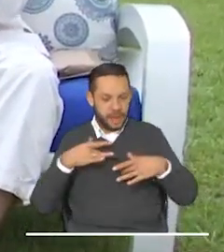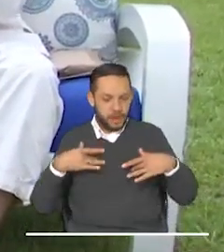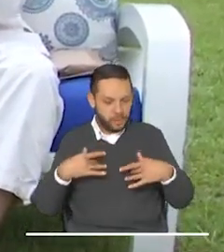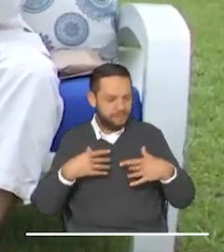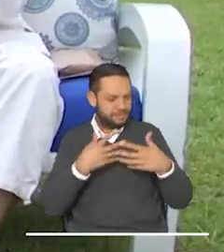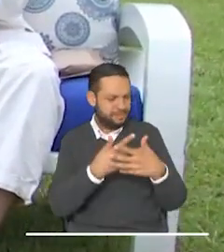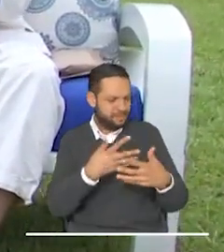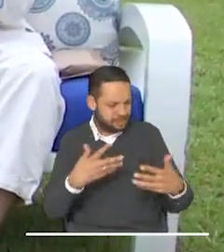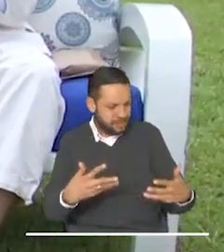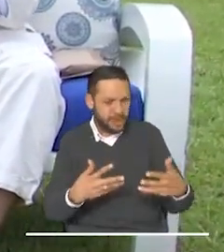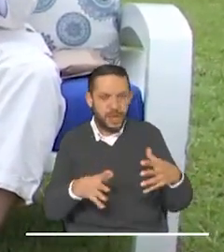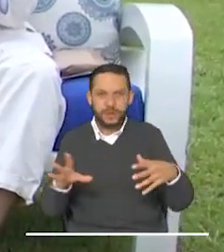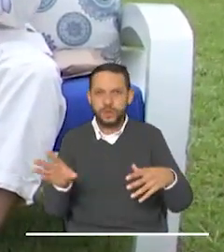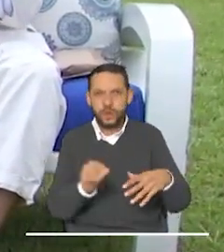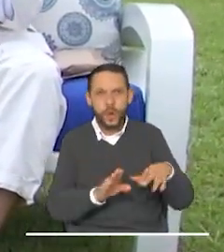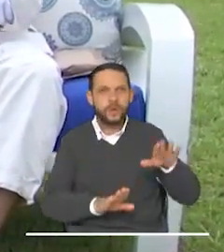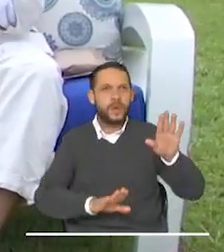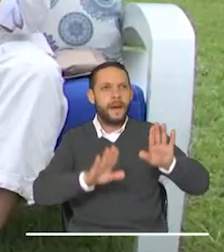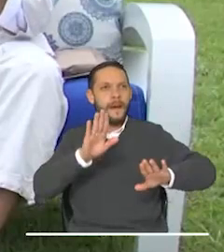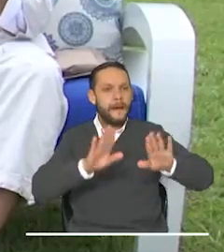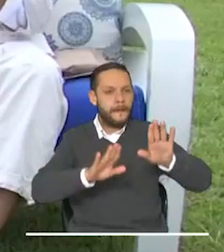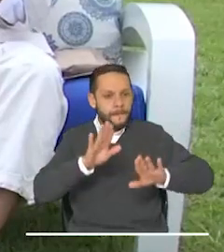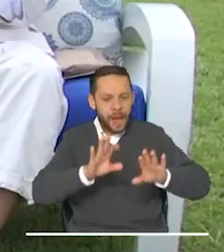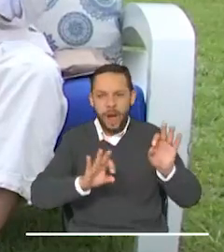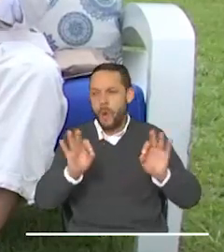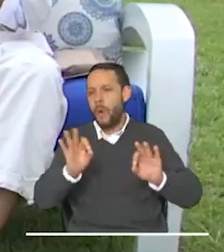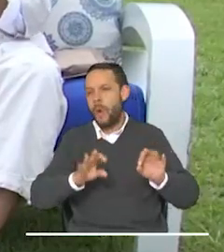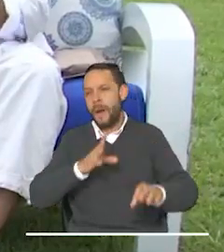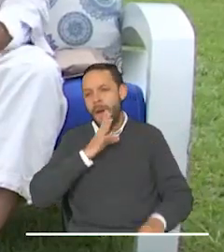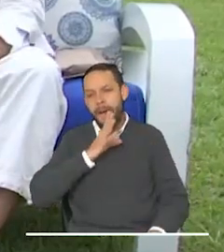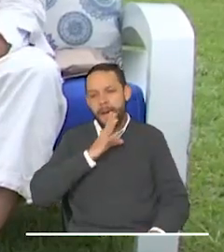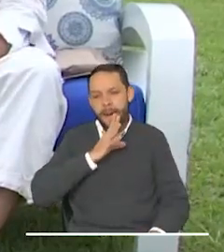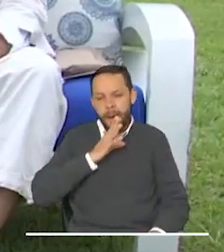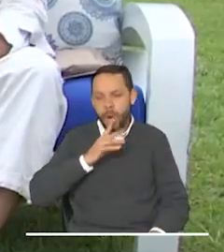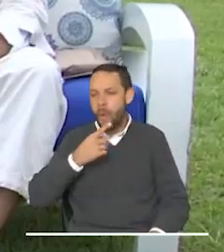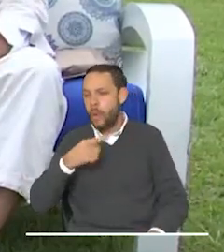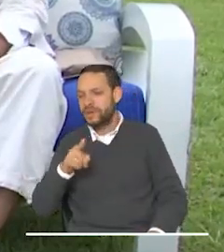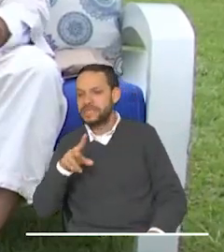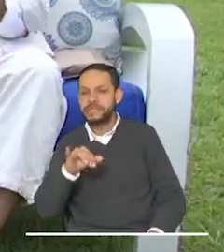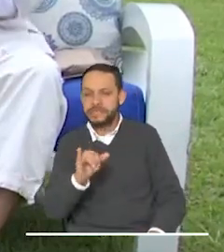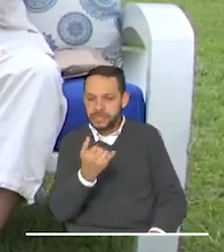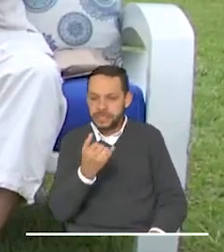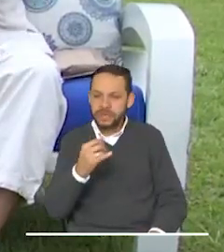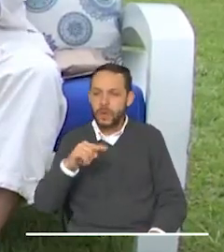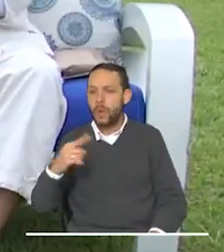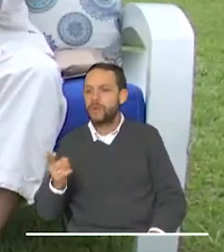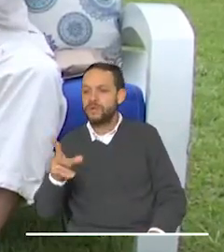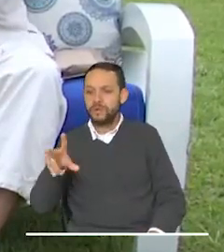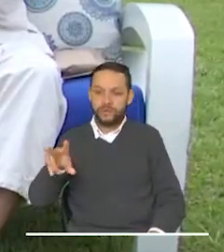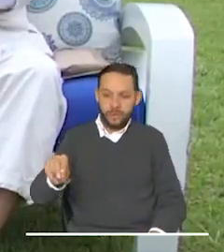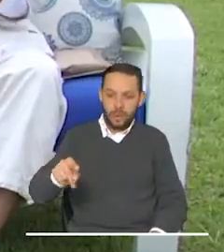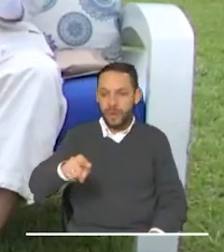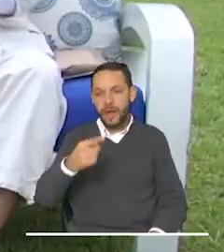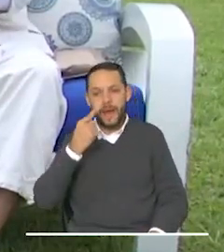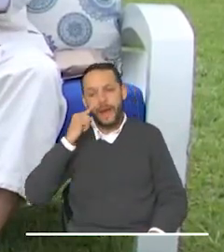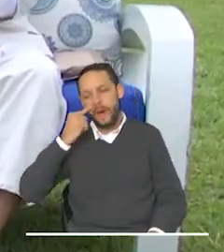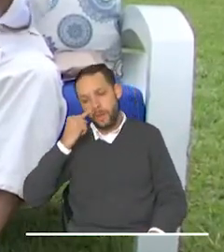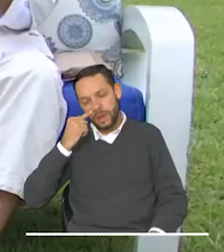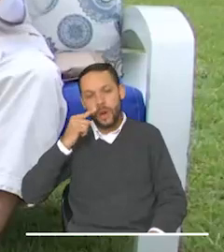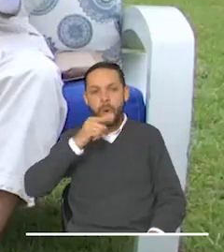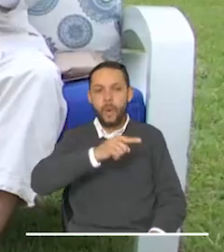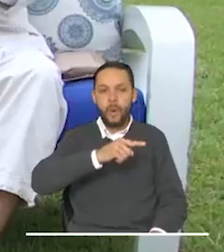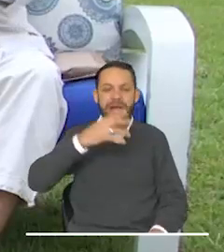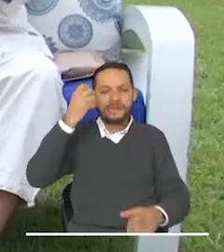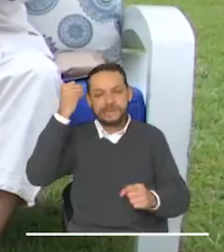todos opinan todos ponen todos formulan otros dicen no tomes y tome el uno le dices depresión el otro le dice santidad